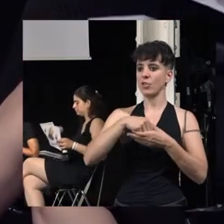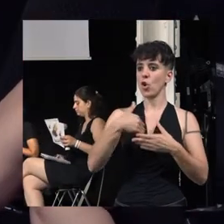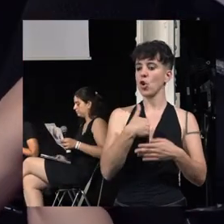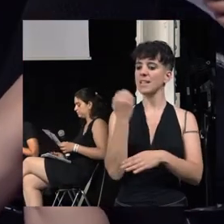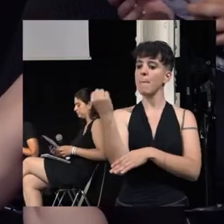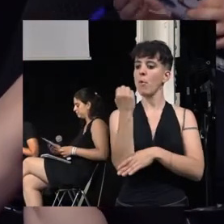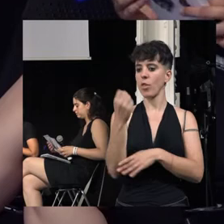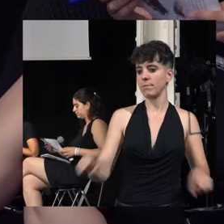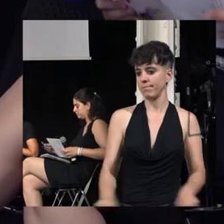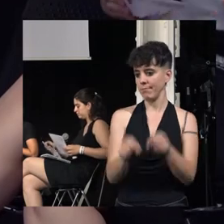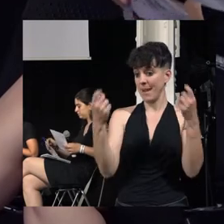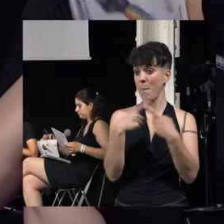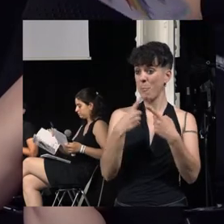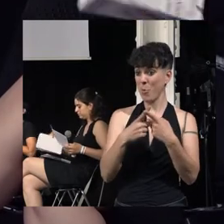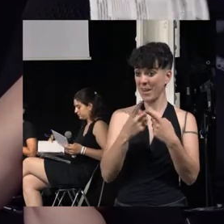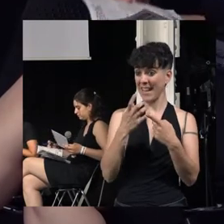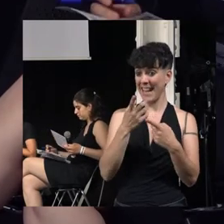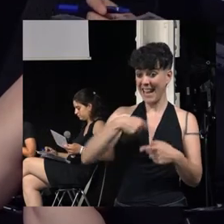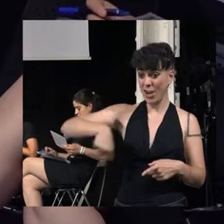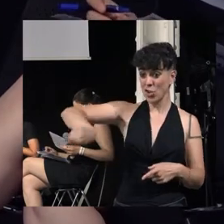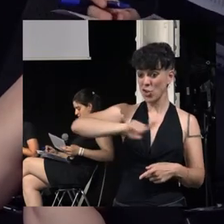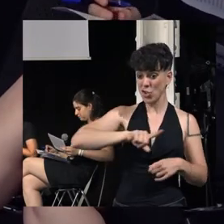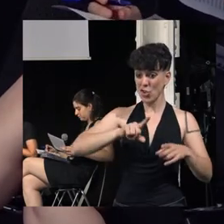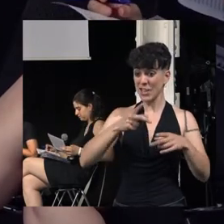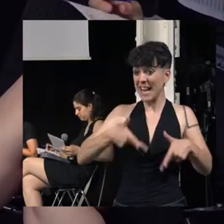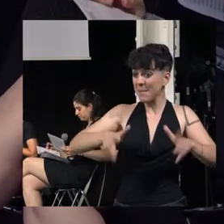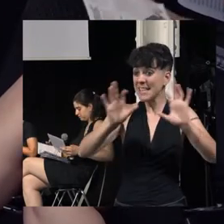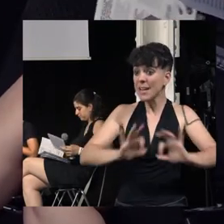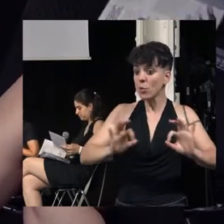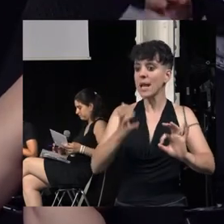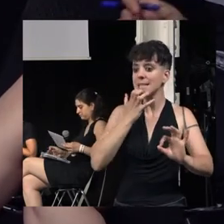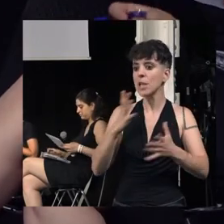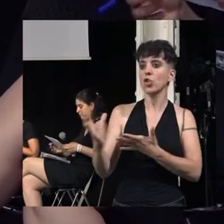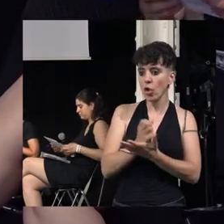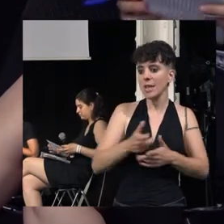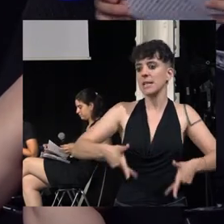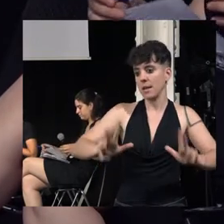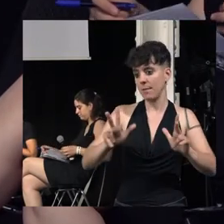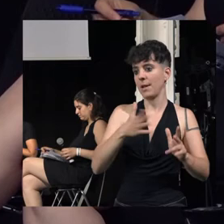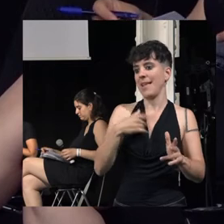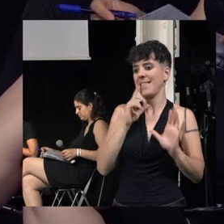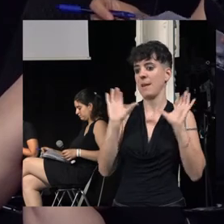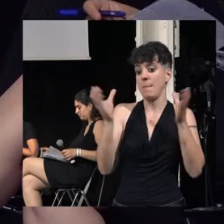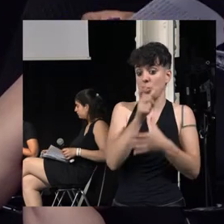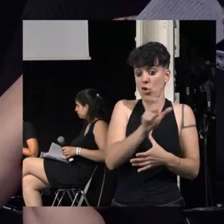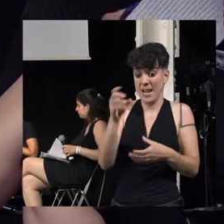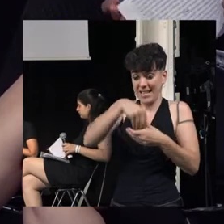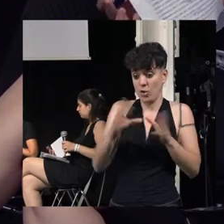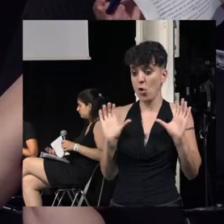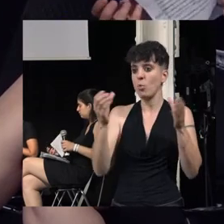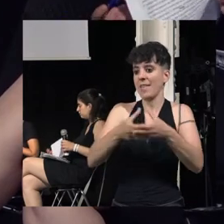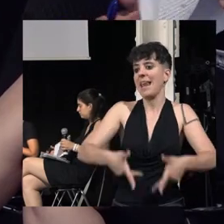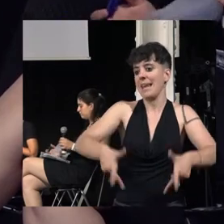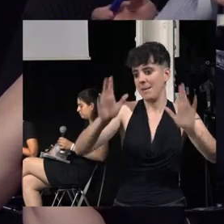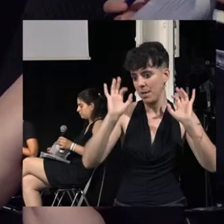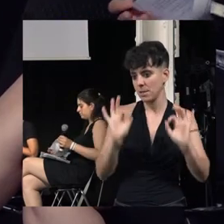Porque ninguna de nosotras será libre hasta que todas seamos libres y hasta que todos los miembros de nuestras comunidades sean libres. Así que